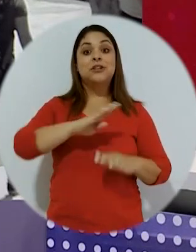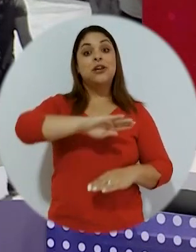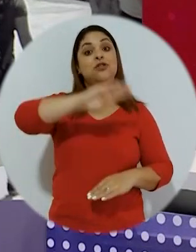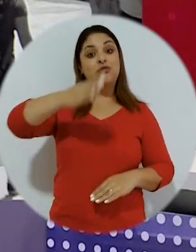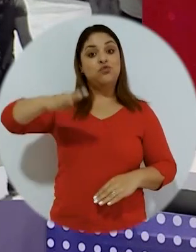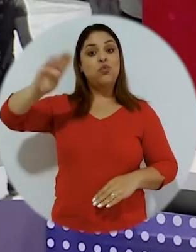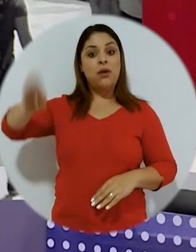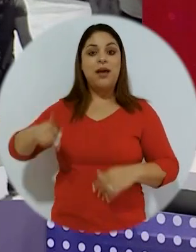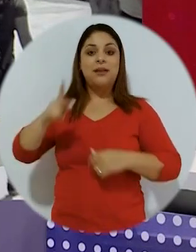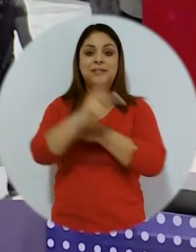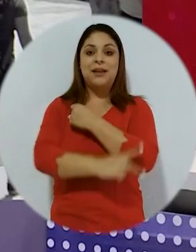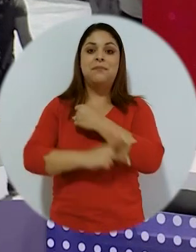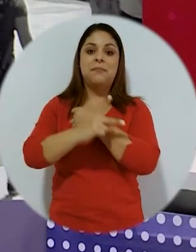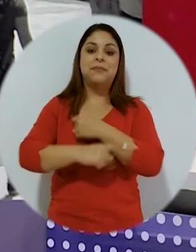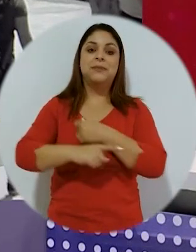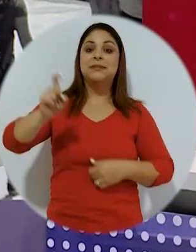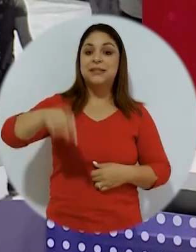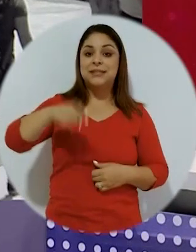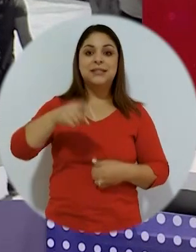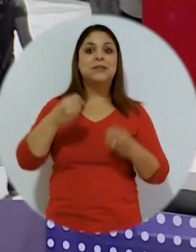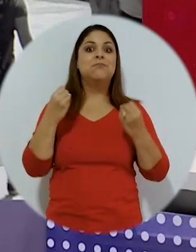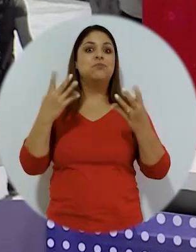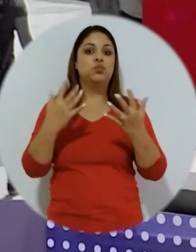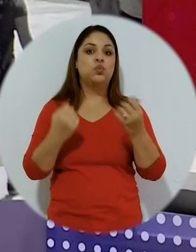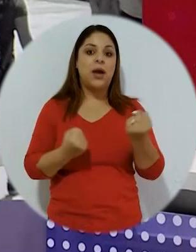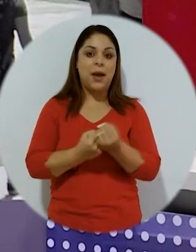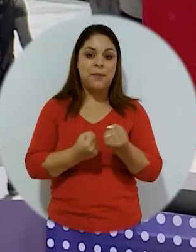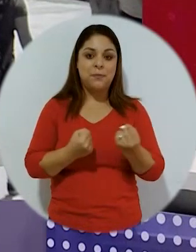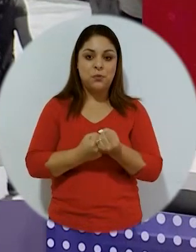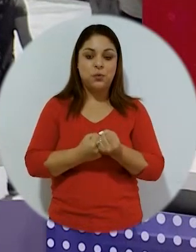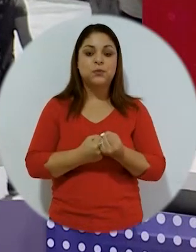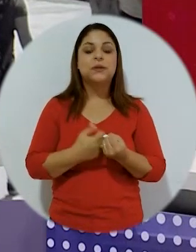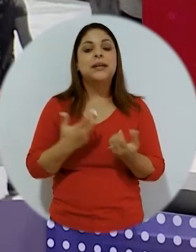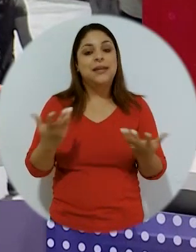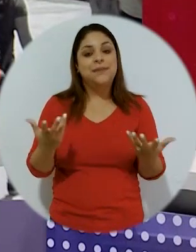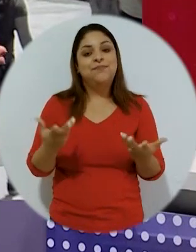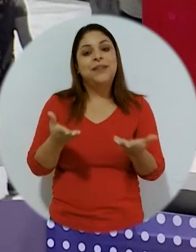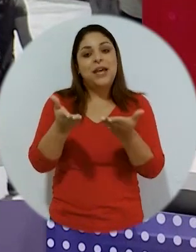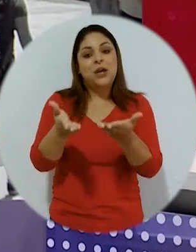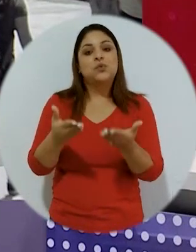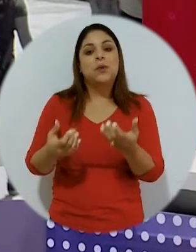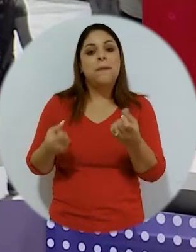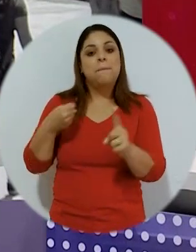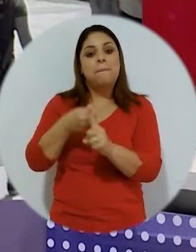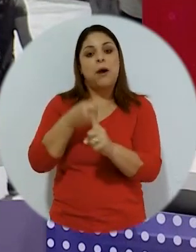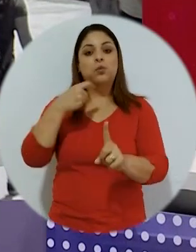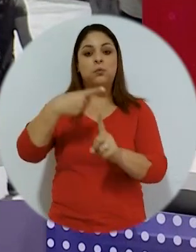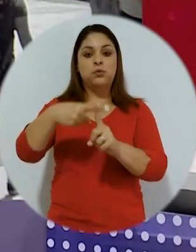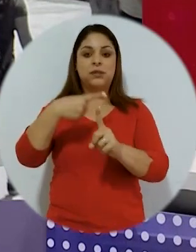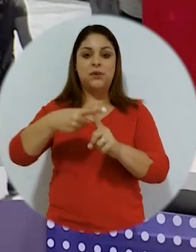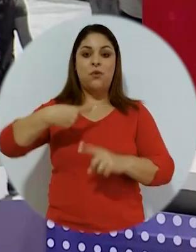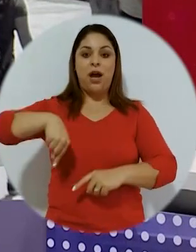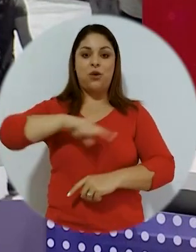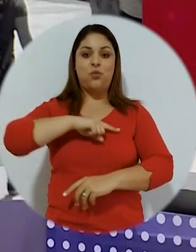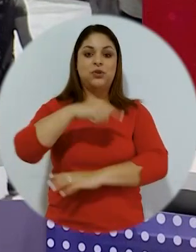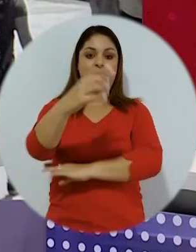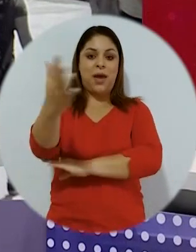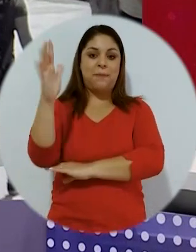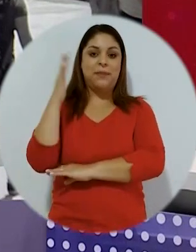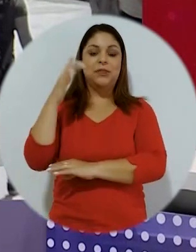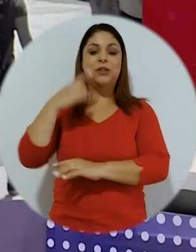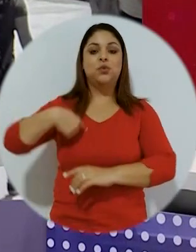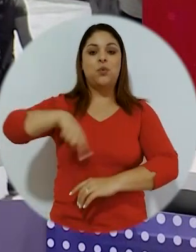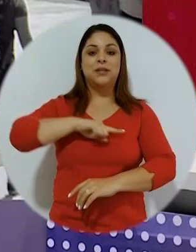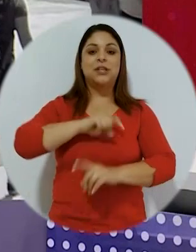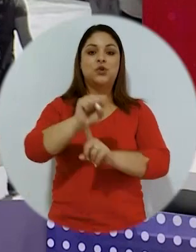comunidades y sobre todo las comunidades rurales de nuestro país que necesitan tanto apoyo y por ende se nos devuelve en un impacto positivo para nuestro